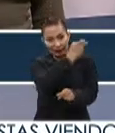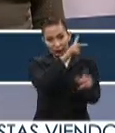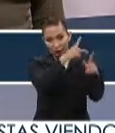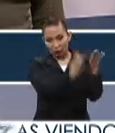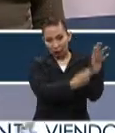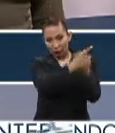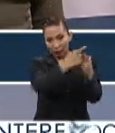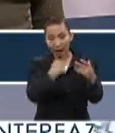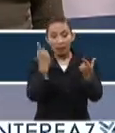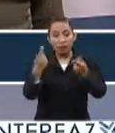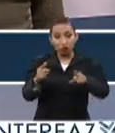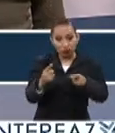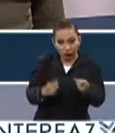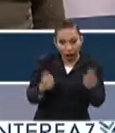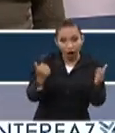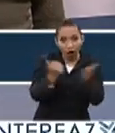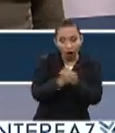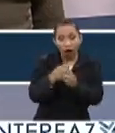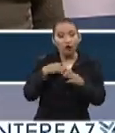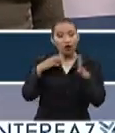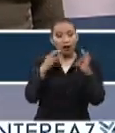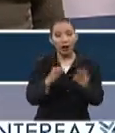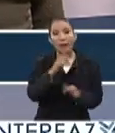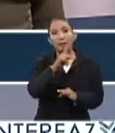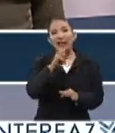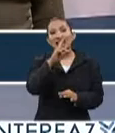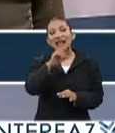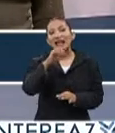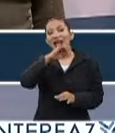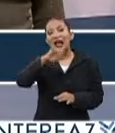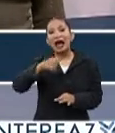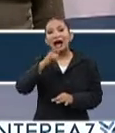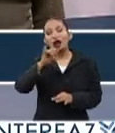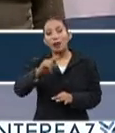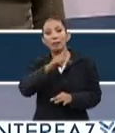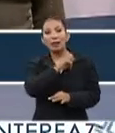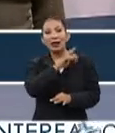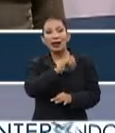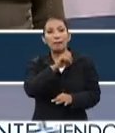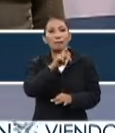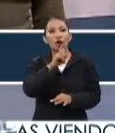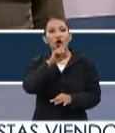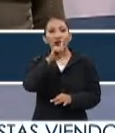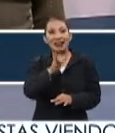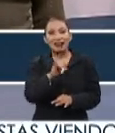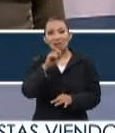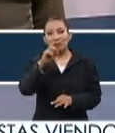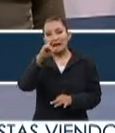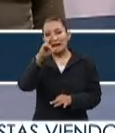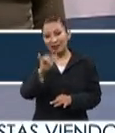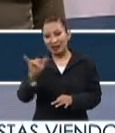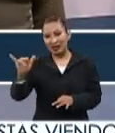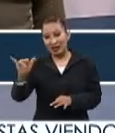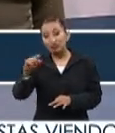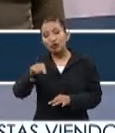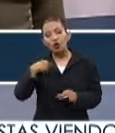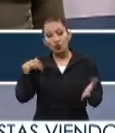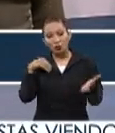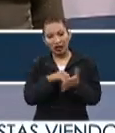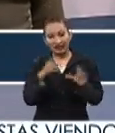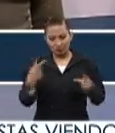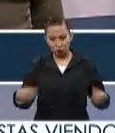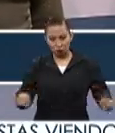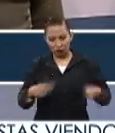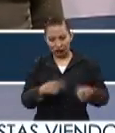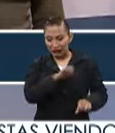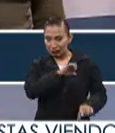a través de la música, fue fundada por Peter Yarrow del grupo Peter, Paul and Mary. Entonces, tú le pones una